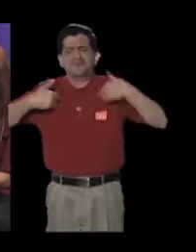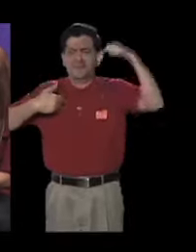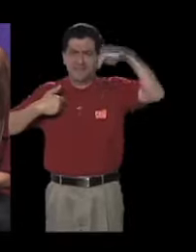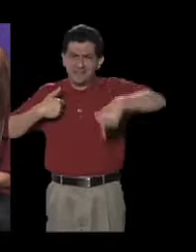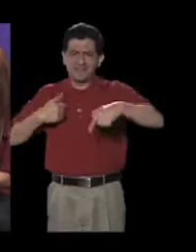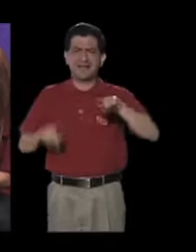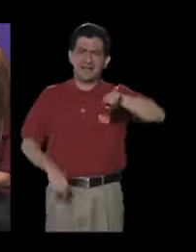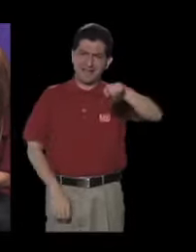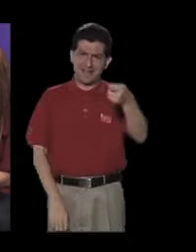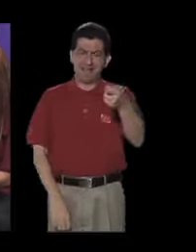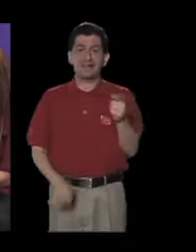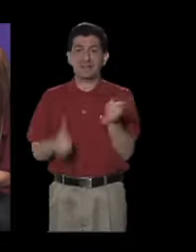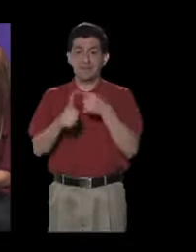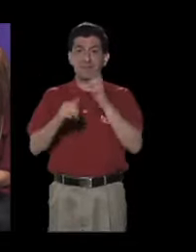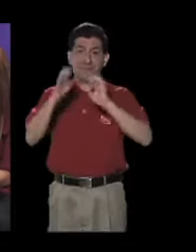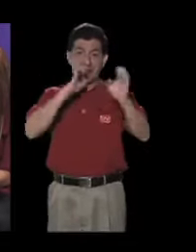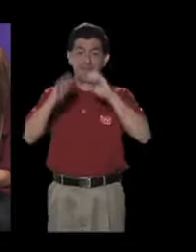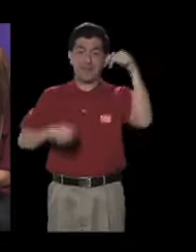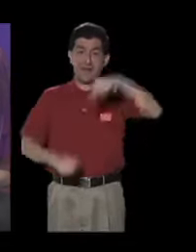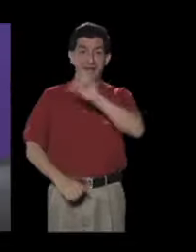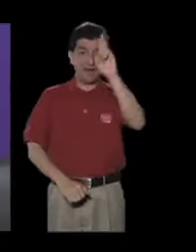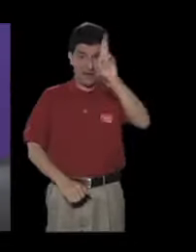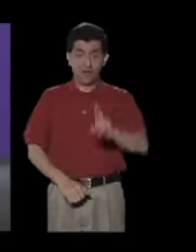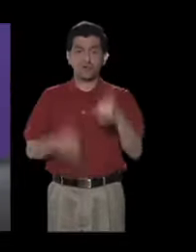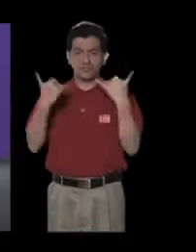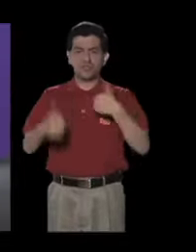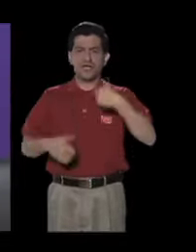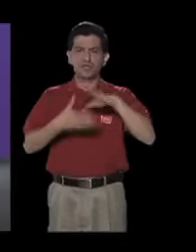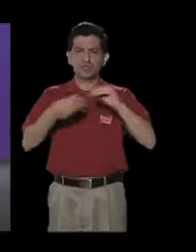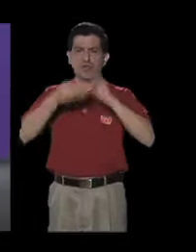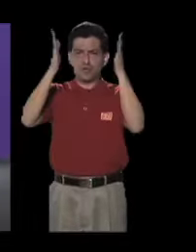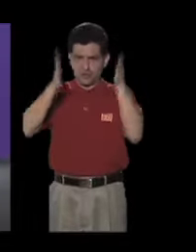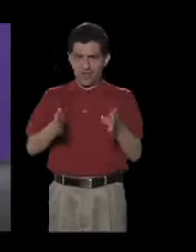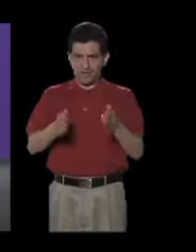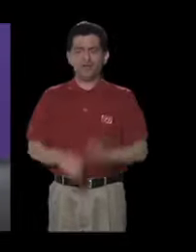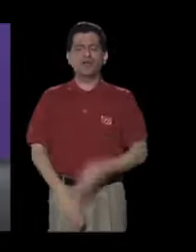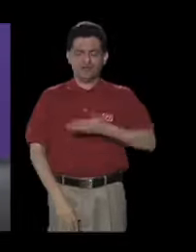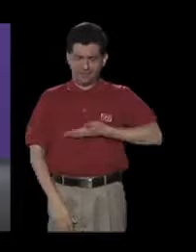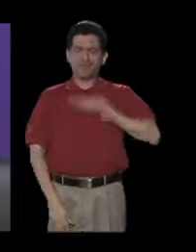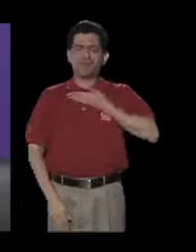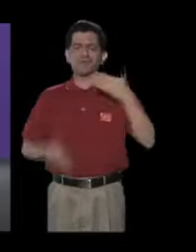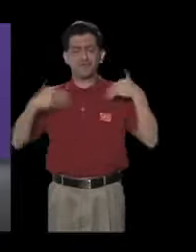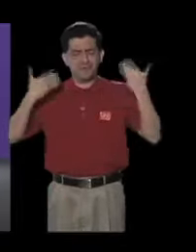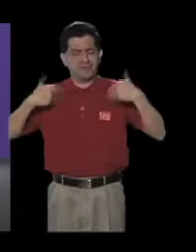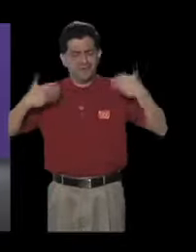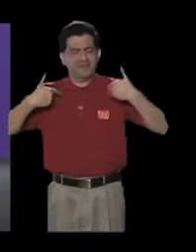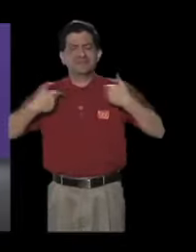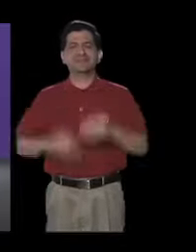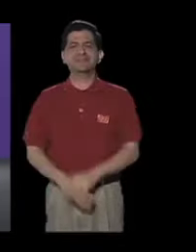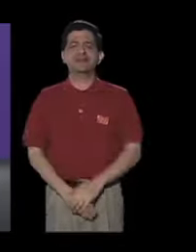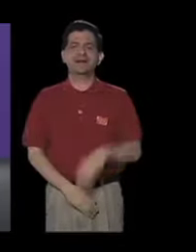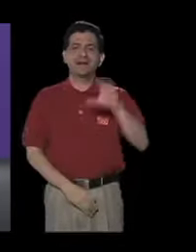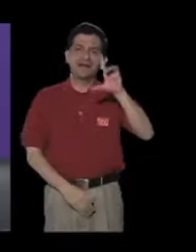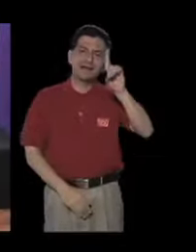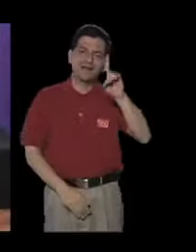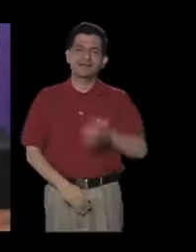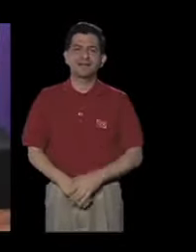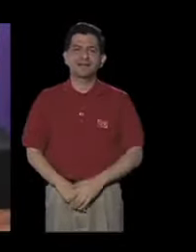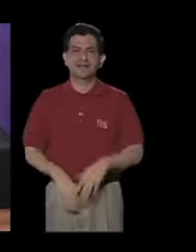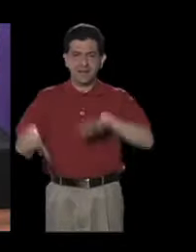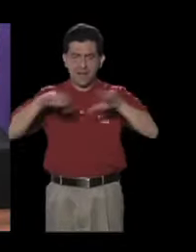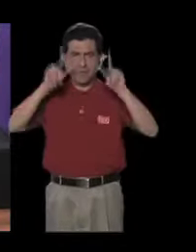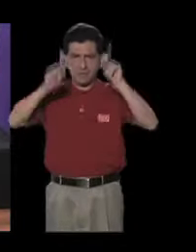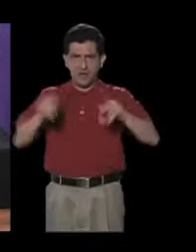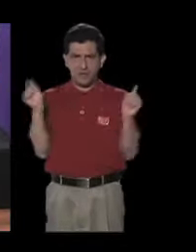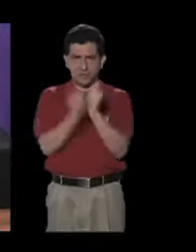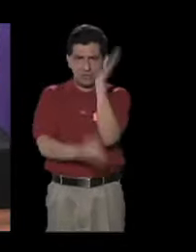gran alegría poder estar aquí en el canal y es la primera entrevista que doy en Costa Rica como relatora, así que con mucho orgullo y mucha felicidad. Catalina, en